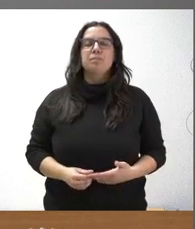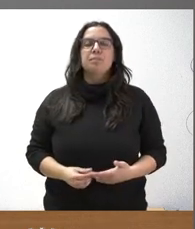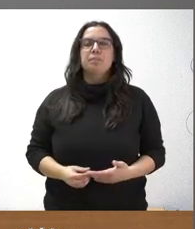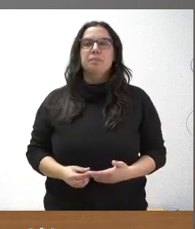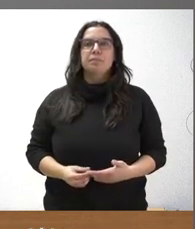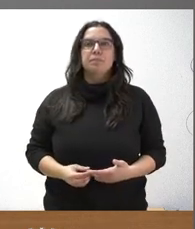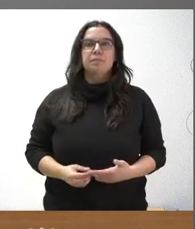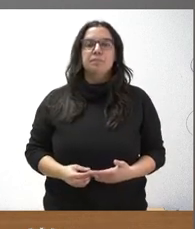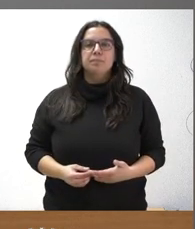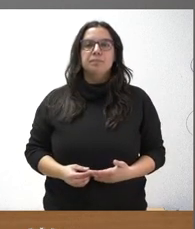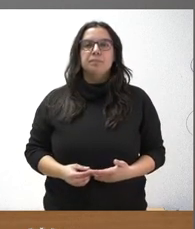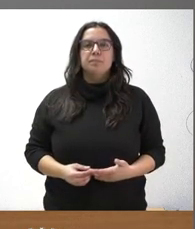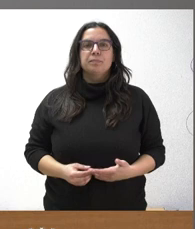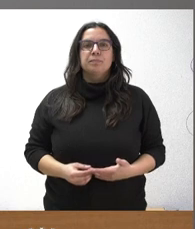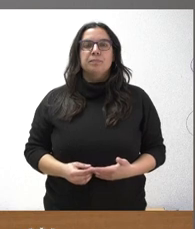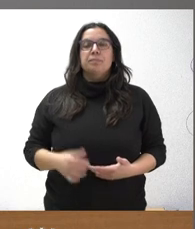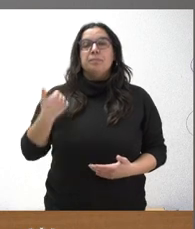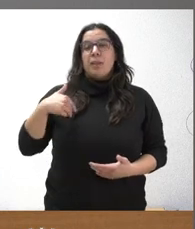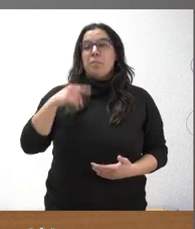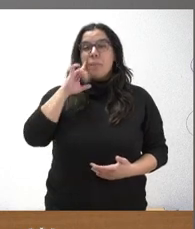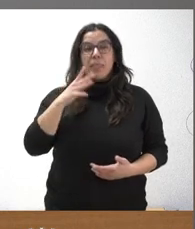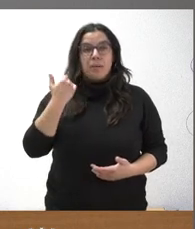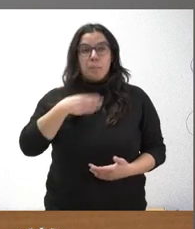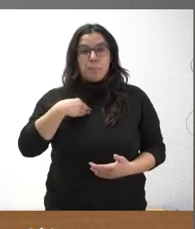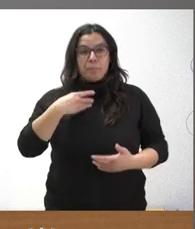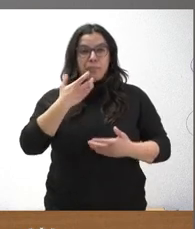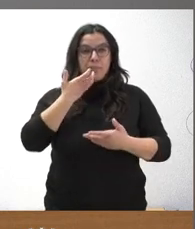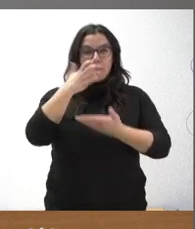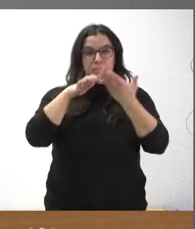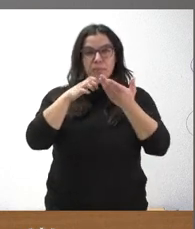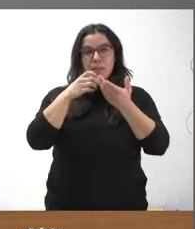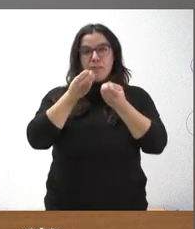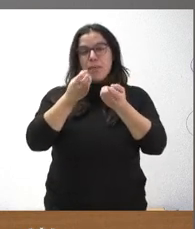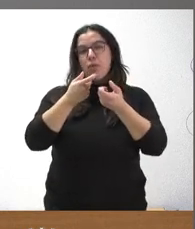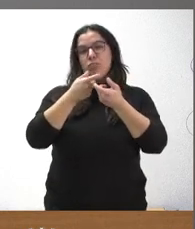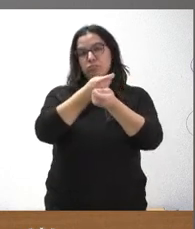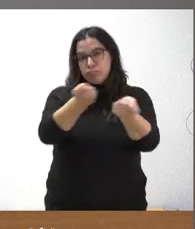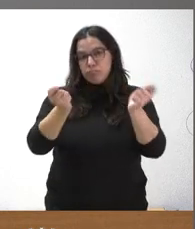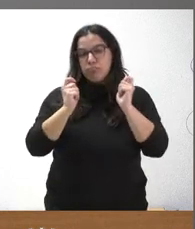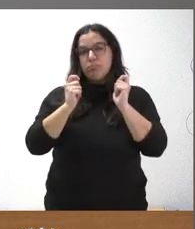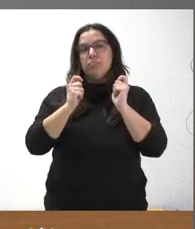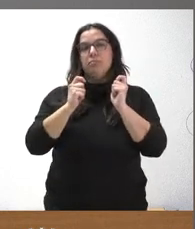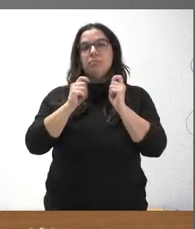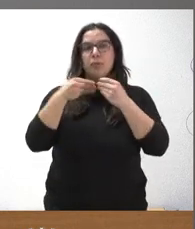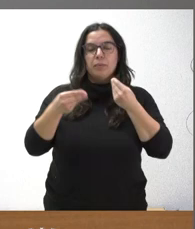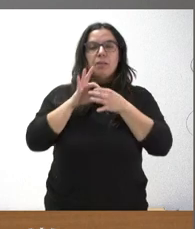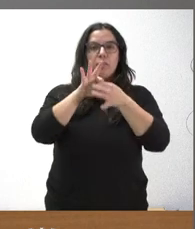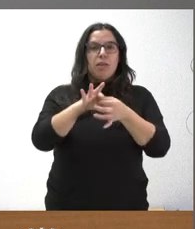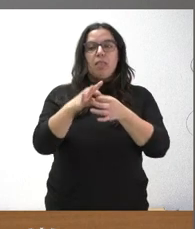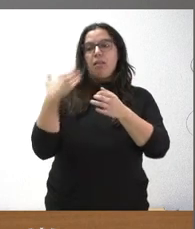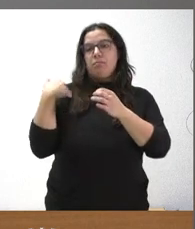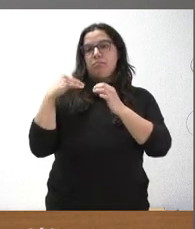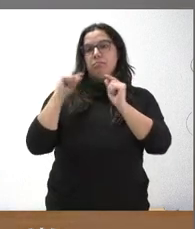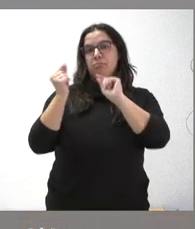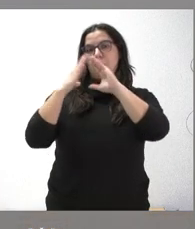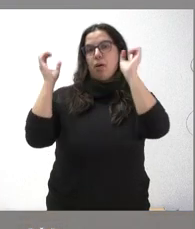gobierno Les estamos entregando ya me parece la información relativa a los acuerdos que se han tomado este mañana y